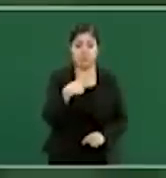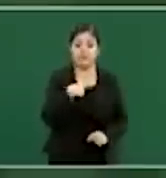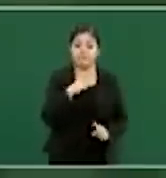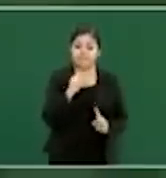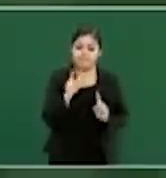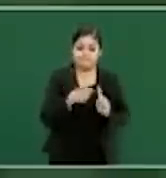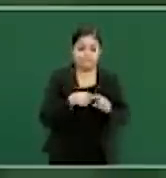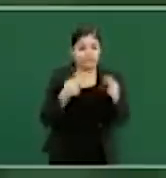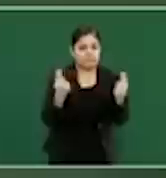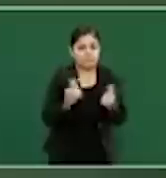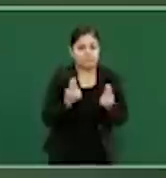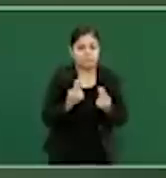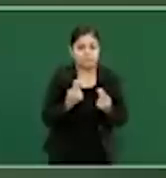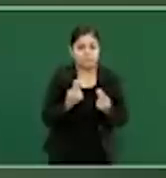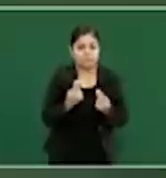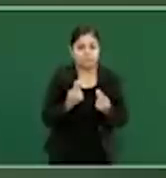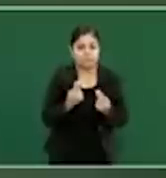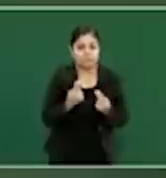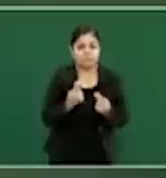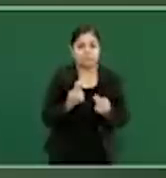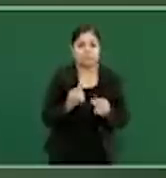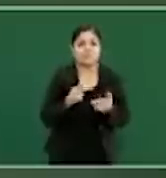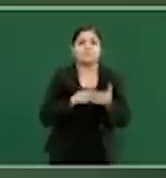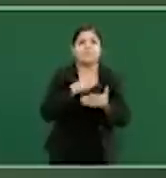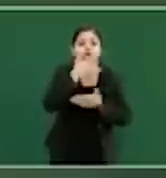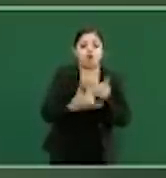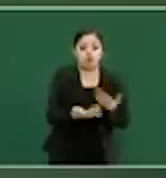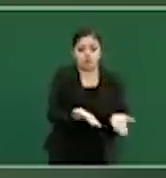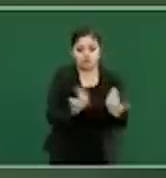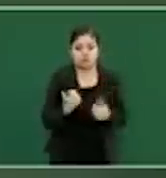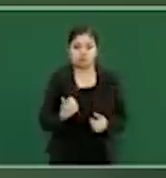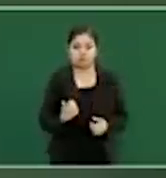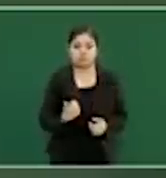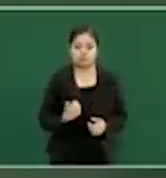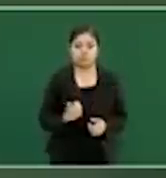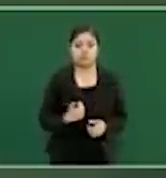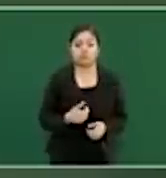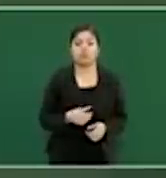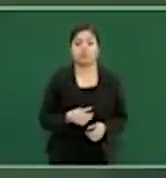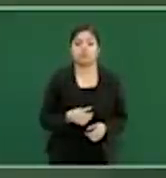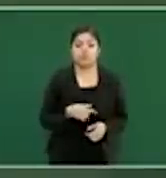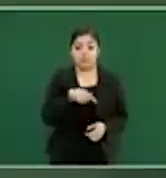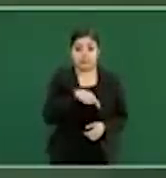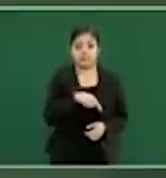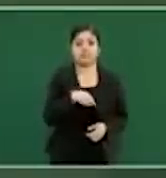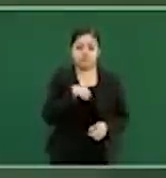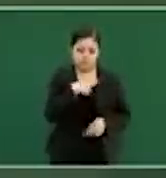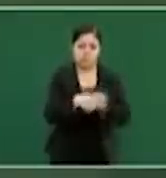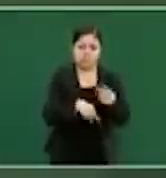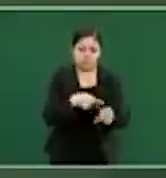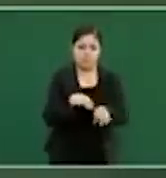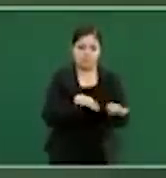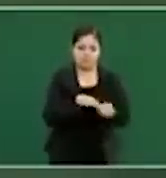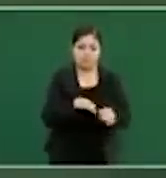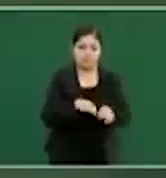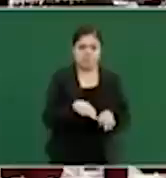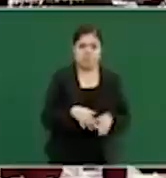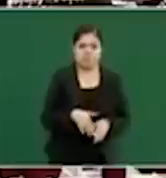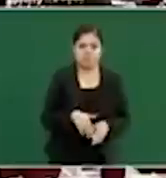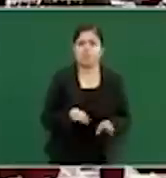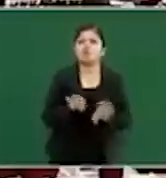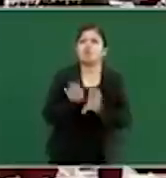que requerimos es el proyecto y sobre eso estamos trabajando. ¿Cómo se